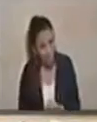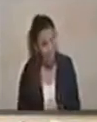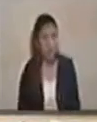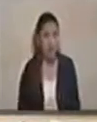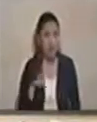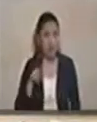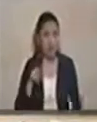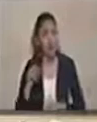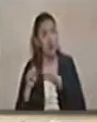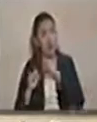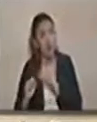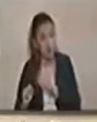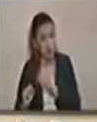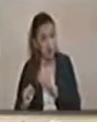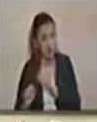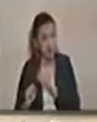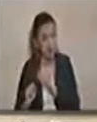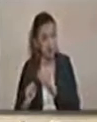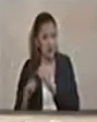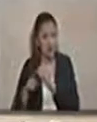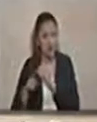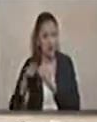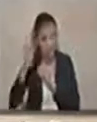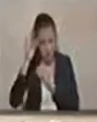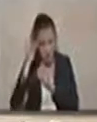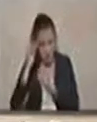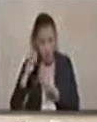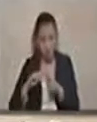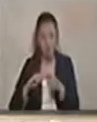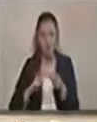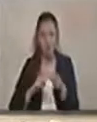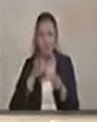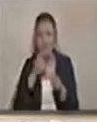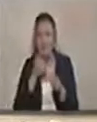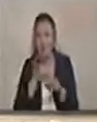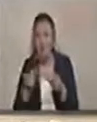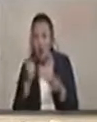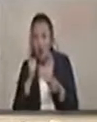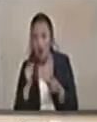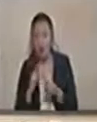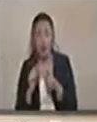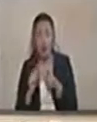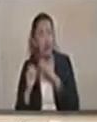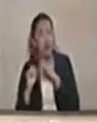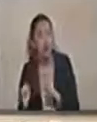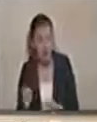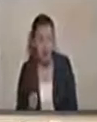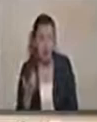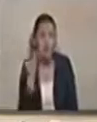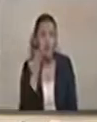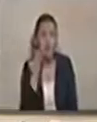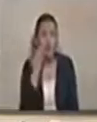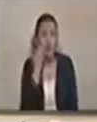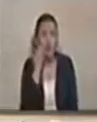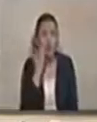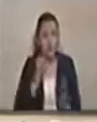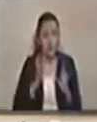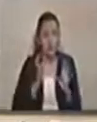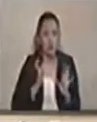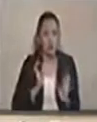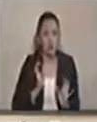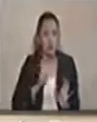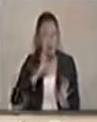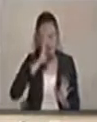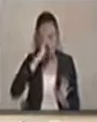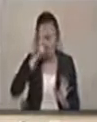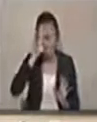adicción, tanto a las drogas como al alcohol, es una enfermedad. Hay una dependencia física